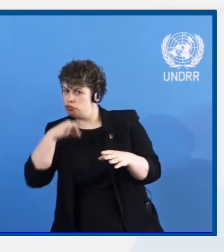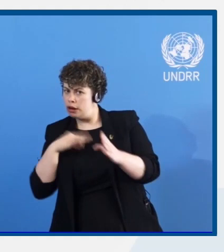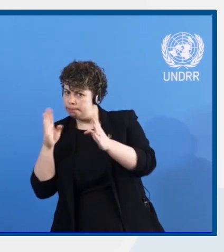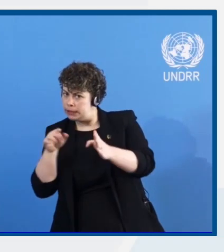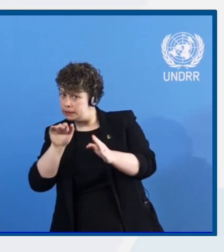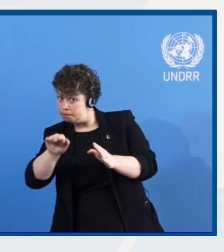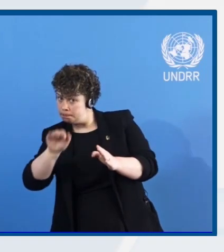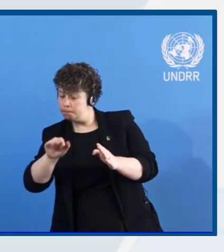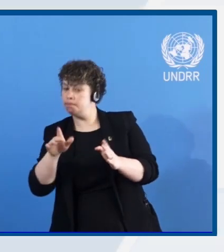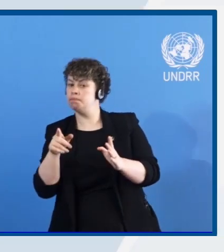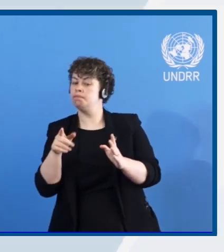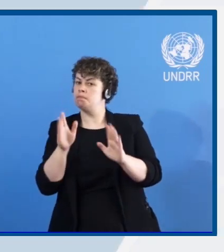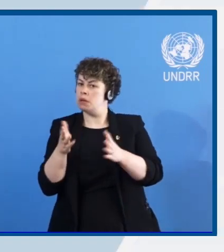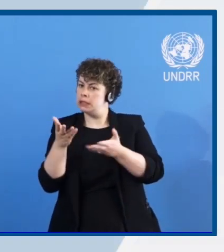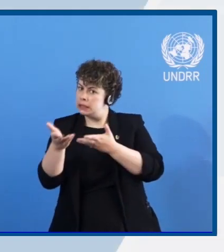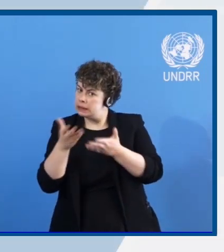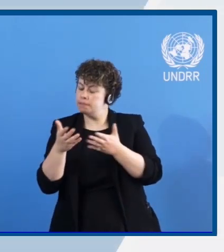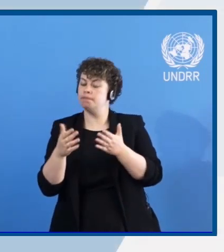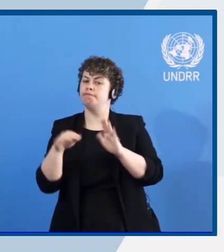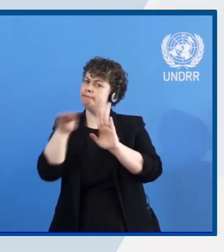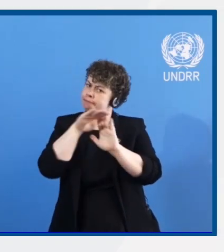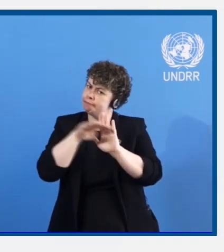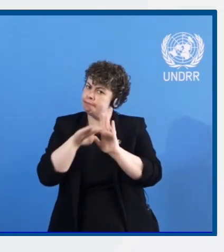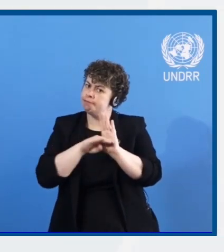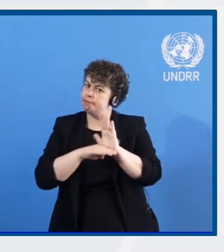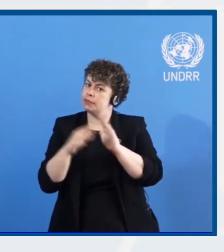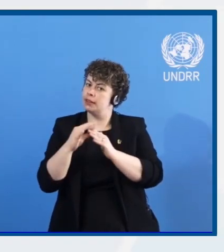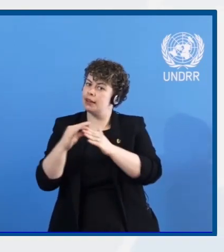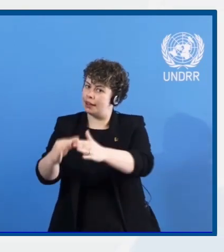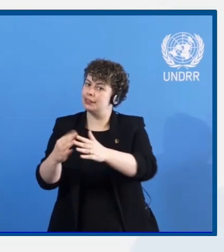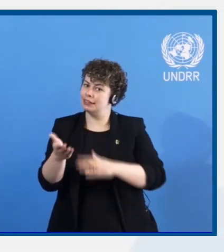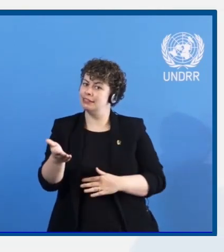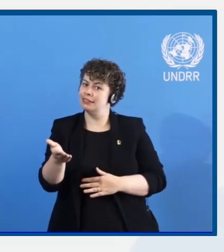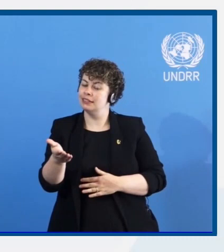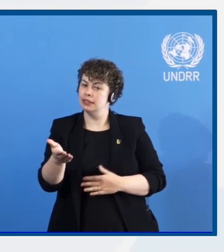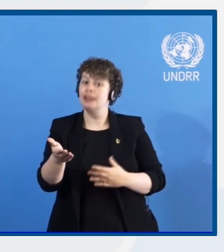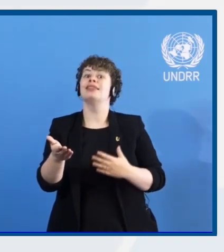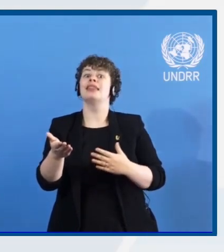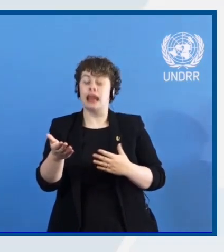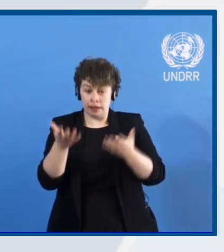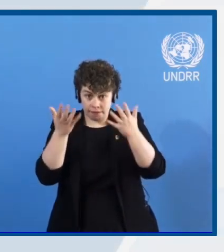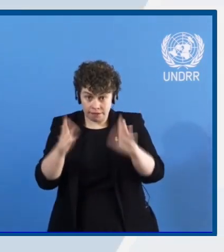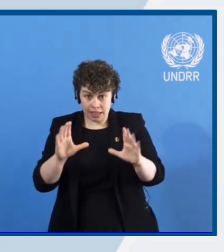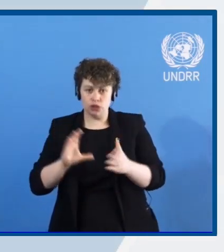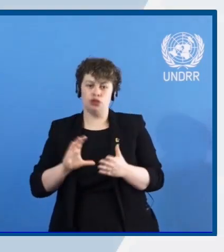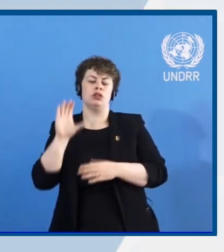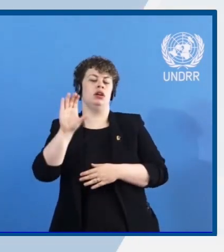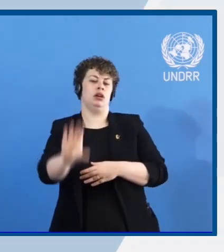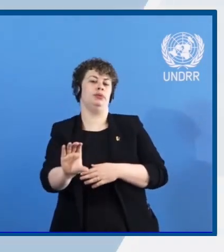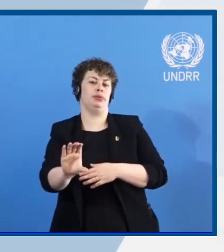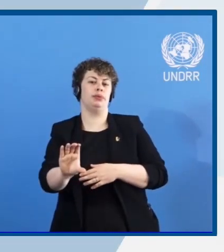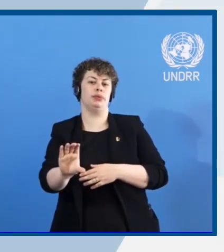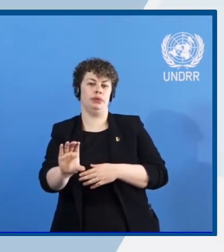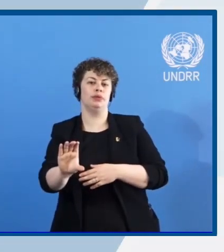que el mercado le fija para obviamente generar ganancia. Entonces, uno de los aspectos que yo